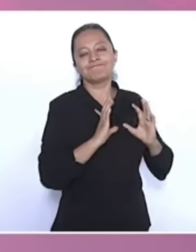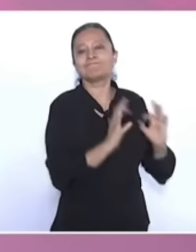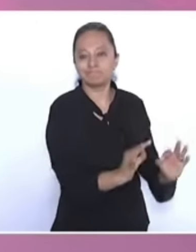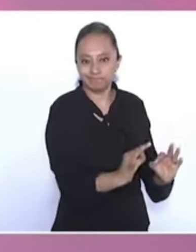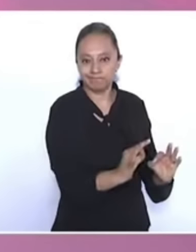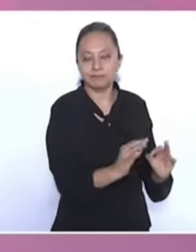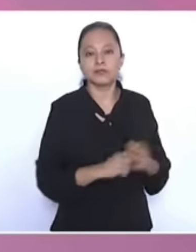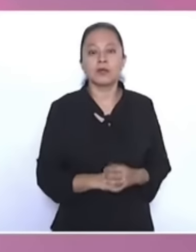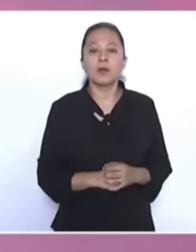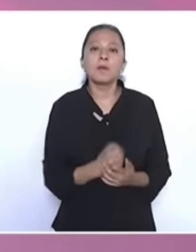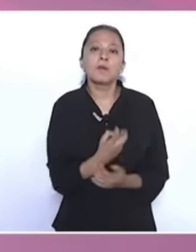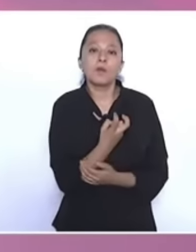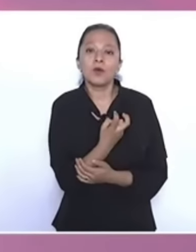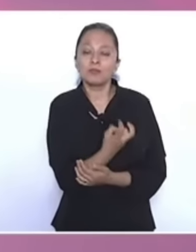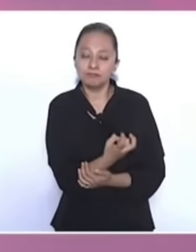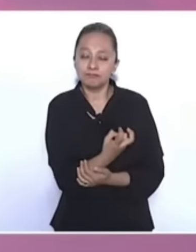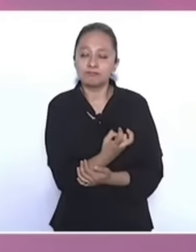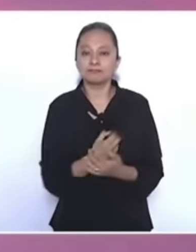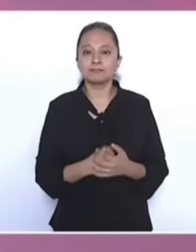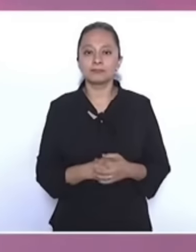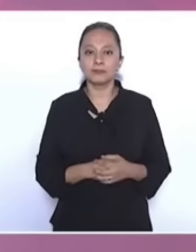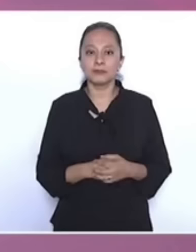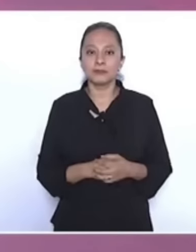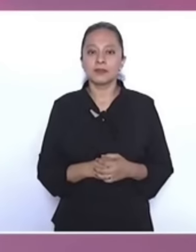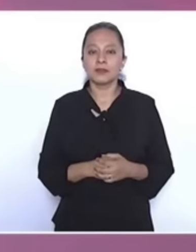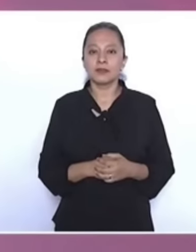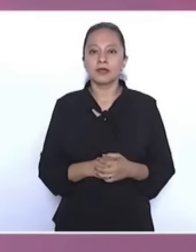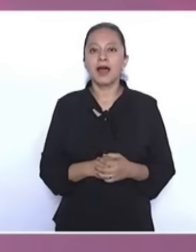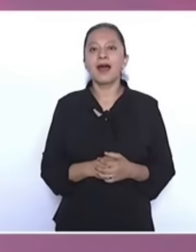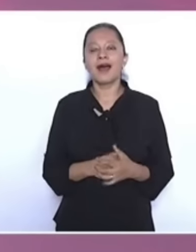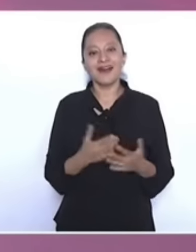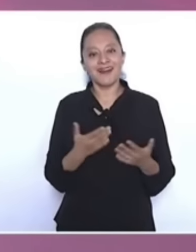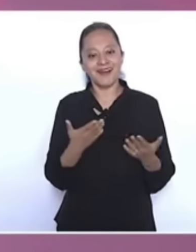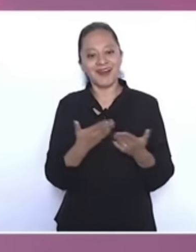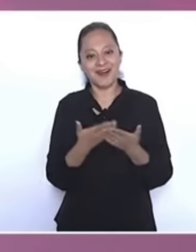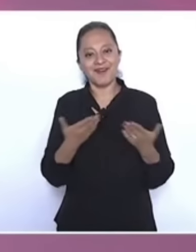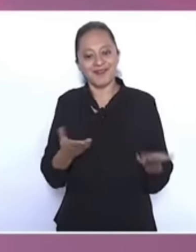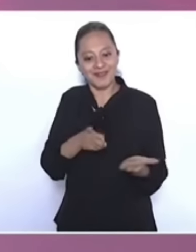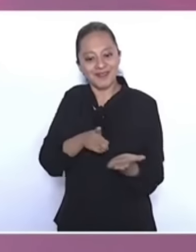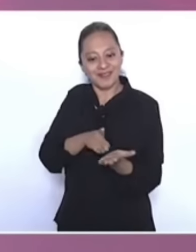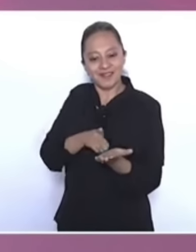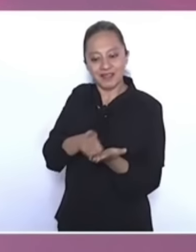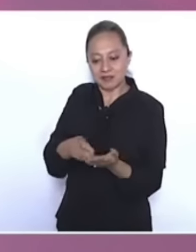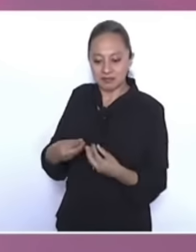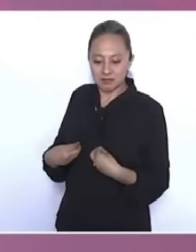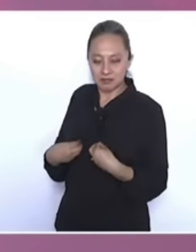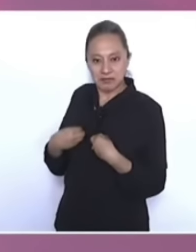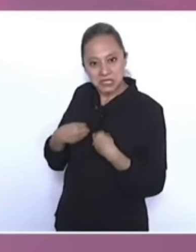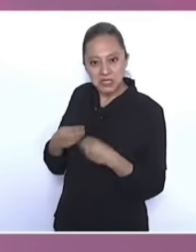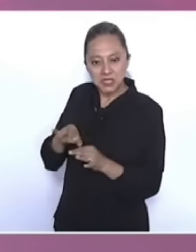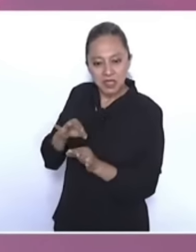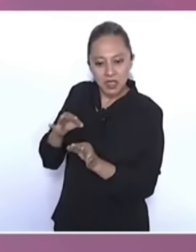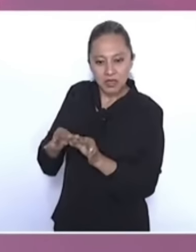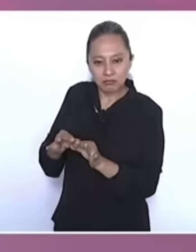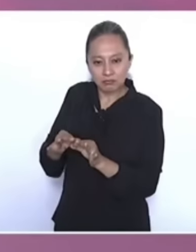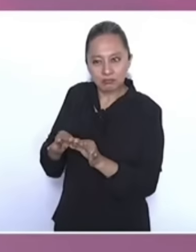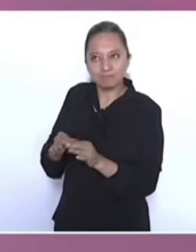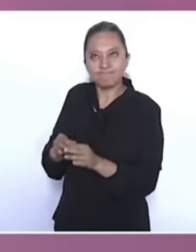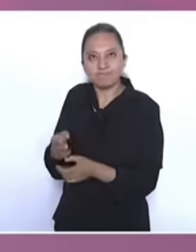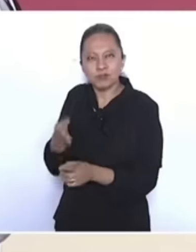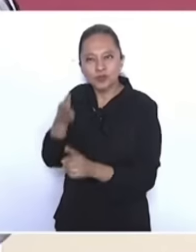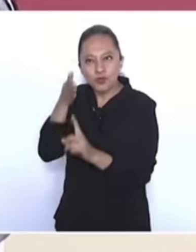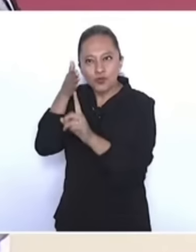Y con ello, a tener un derecho a una vida digna, con una visión de justicia, a quienes